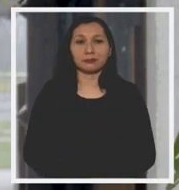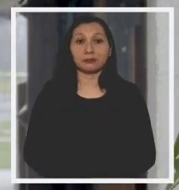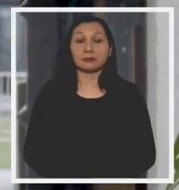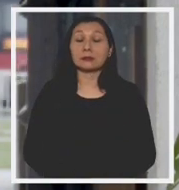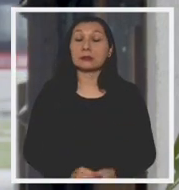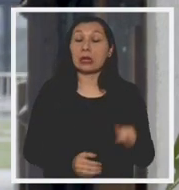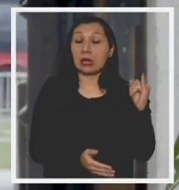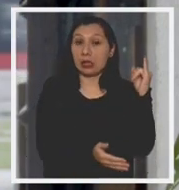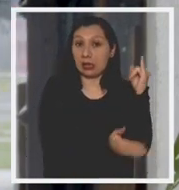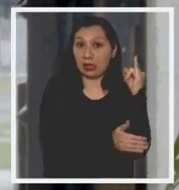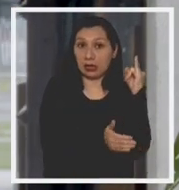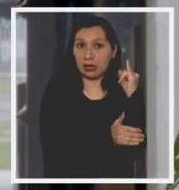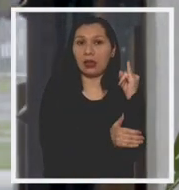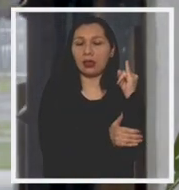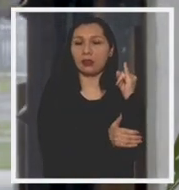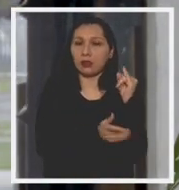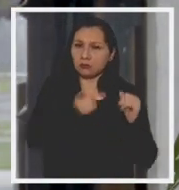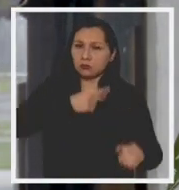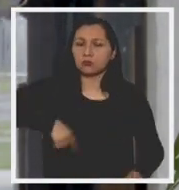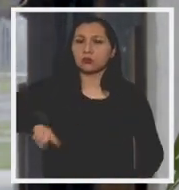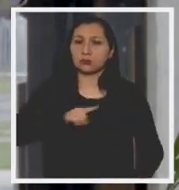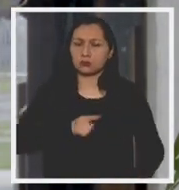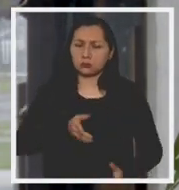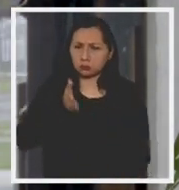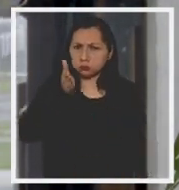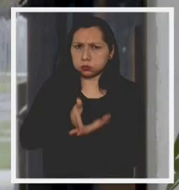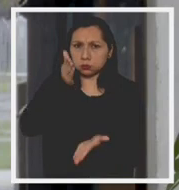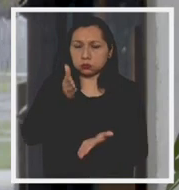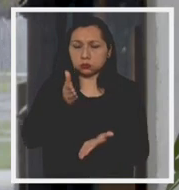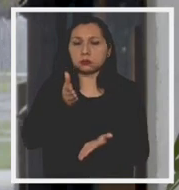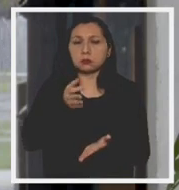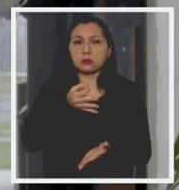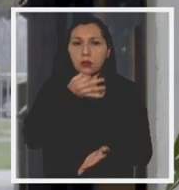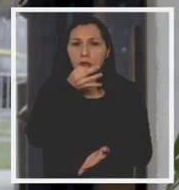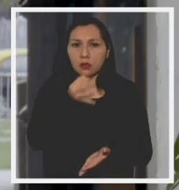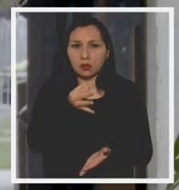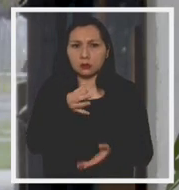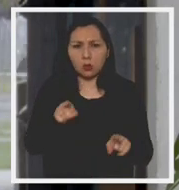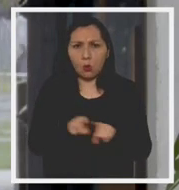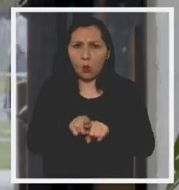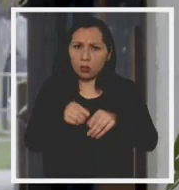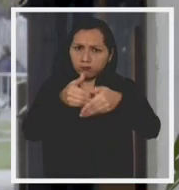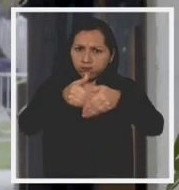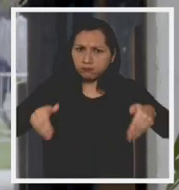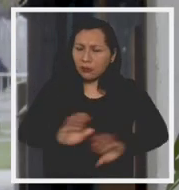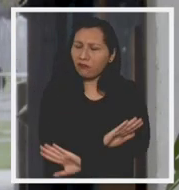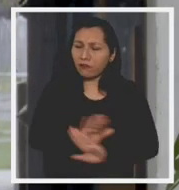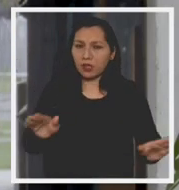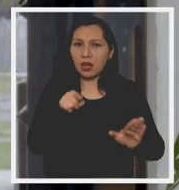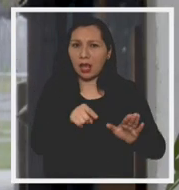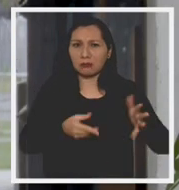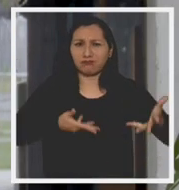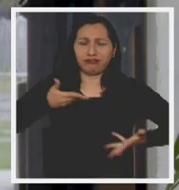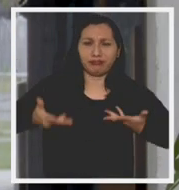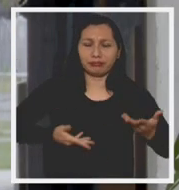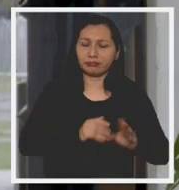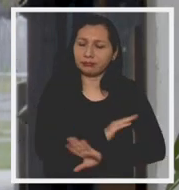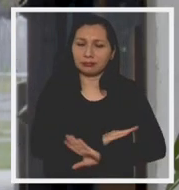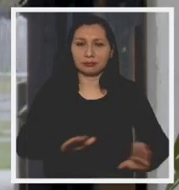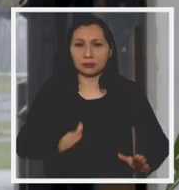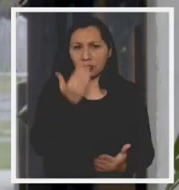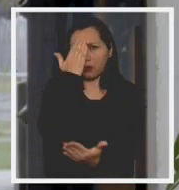Desde la izquierda, debemos ser más categóricos que nadie en poner un dique a esas conductas,